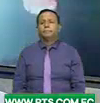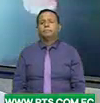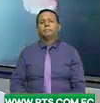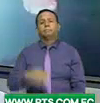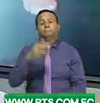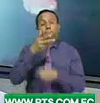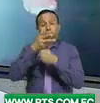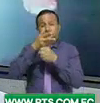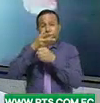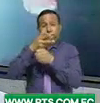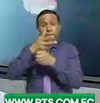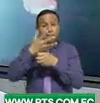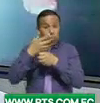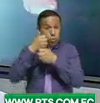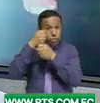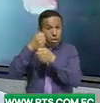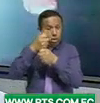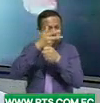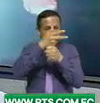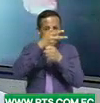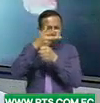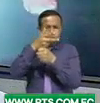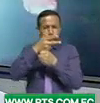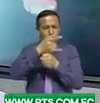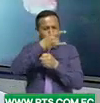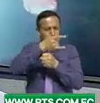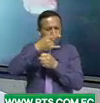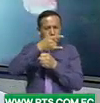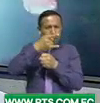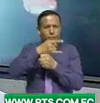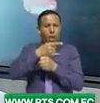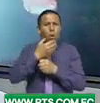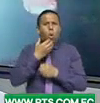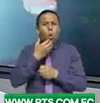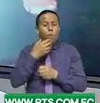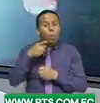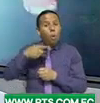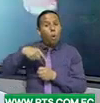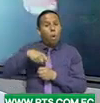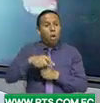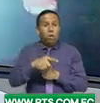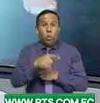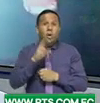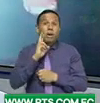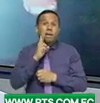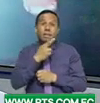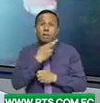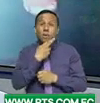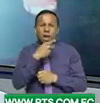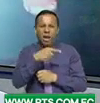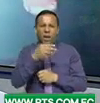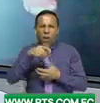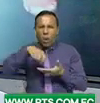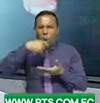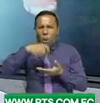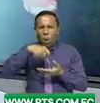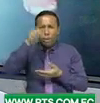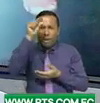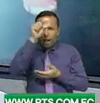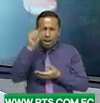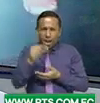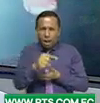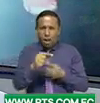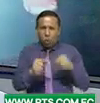Cámaras de seguridad captaron un atentado con uso de bombas incendiarias contra un restaurante de comida italiana ubicado en el norte